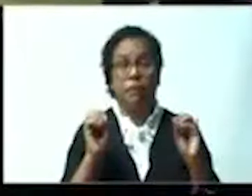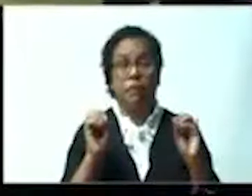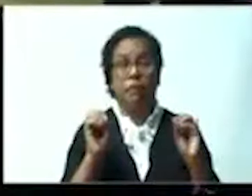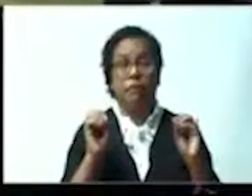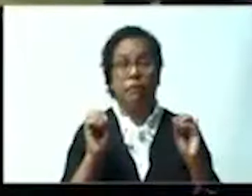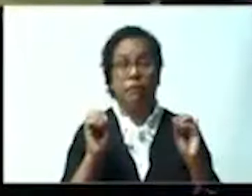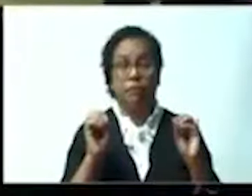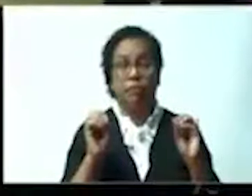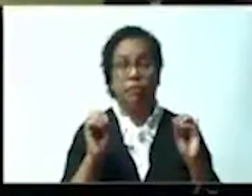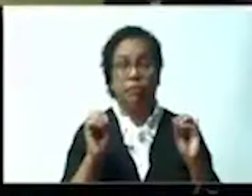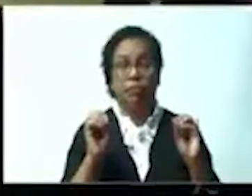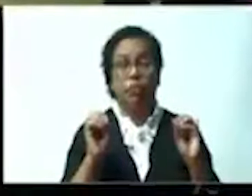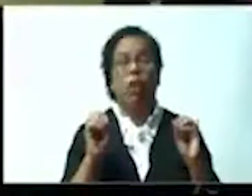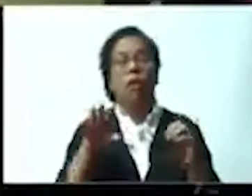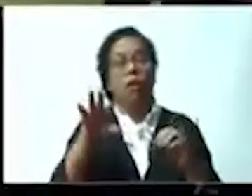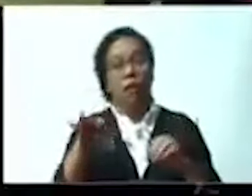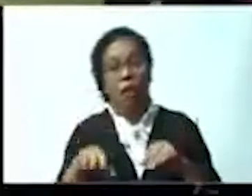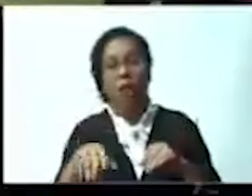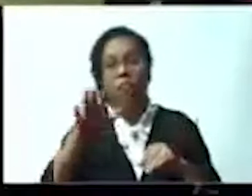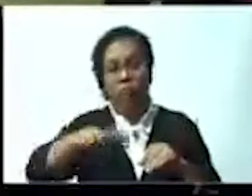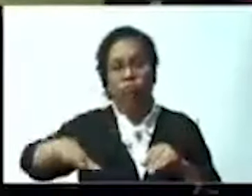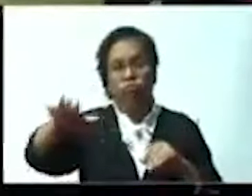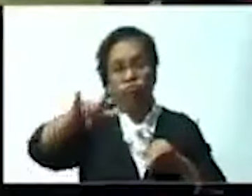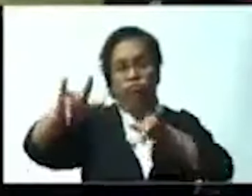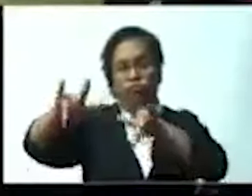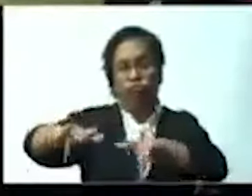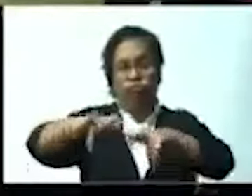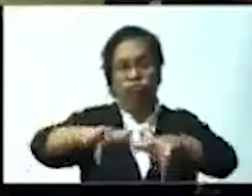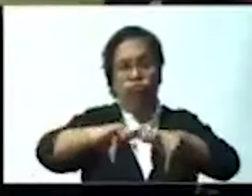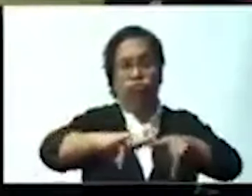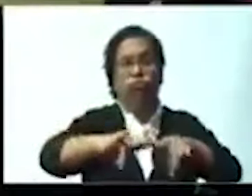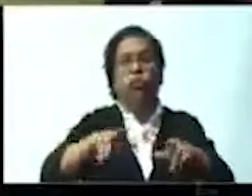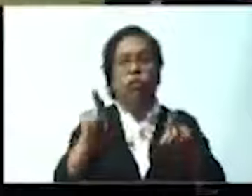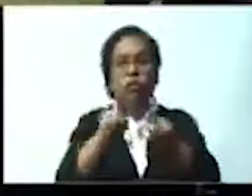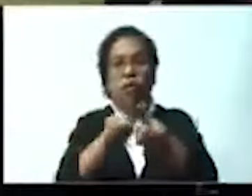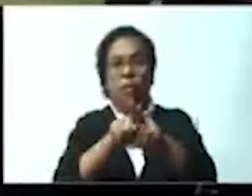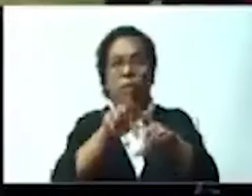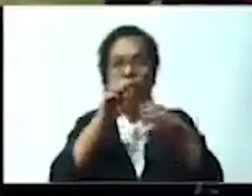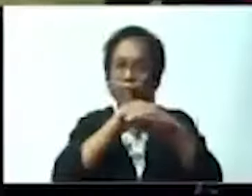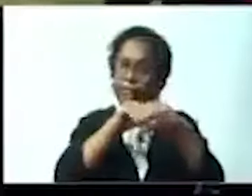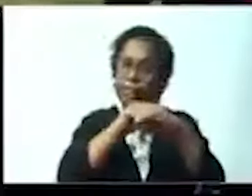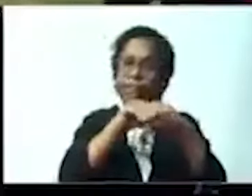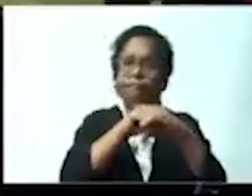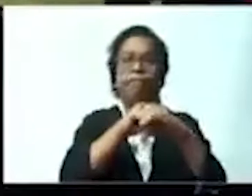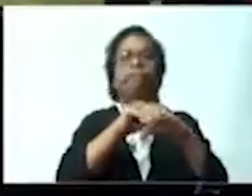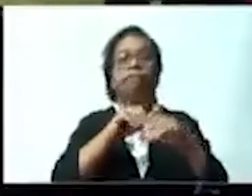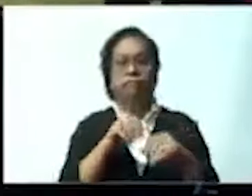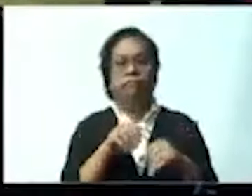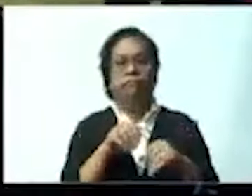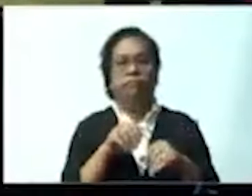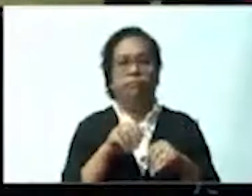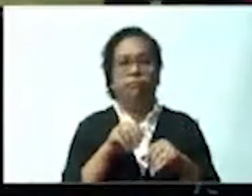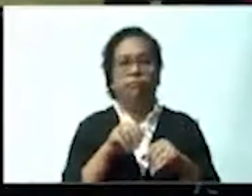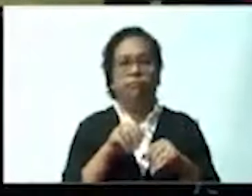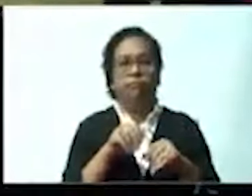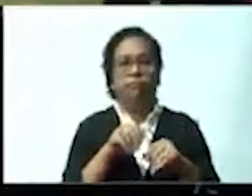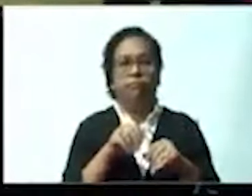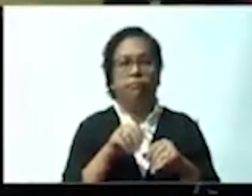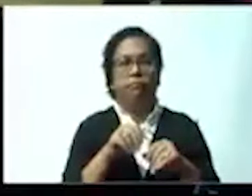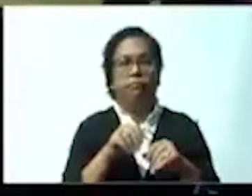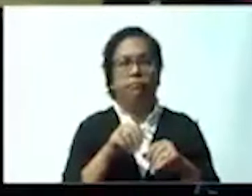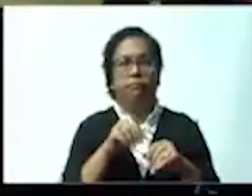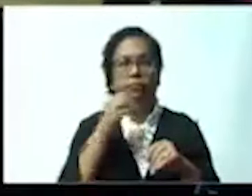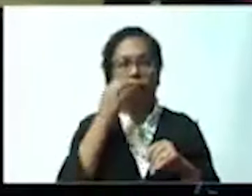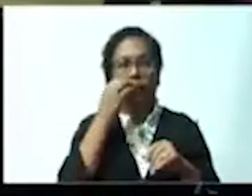instituciones bancarias o financieras. También se le exoneró a sí mismo de los fondos o divisas